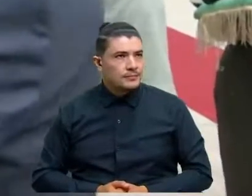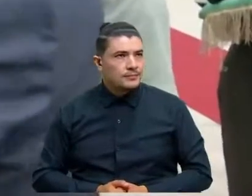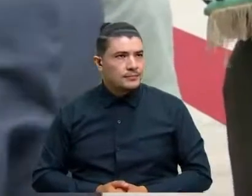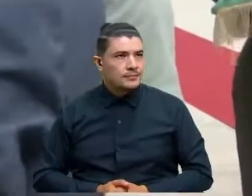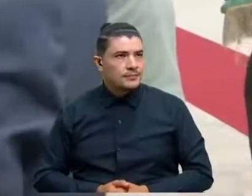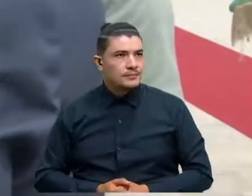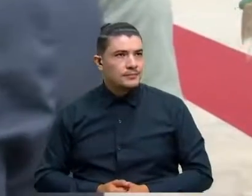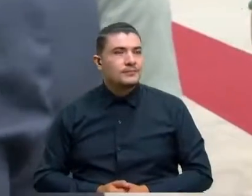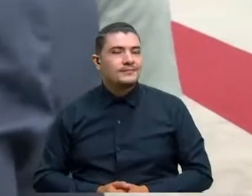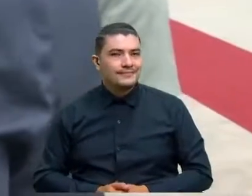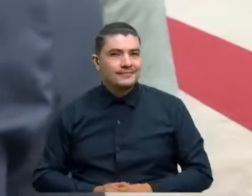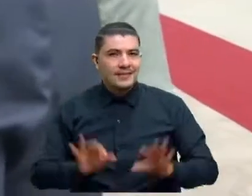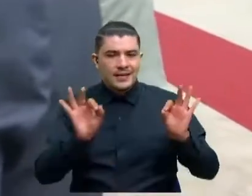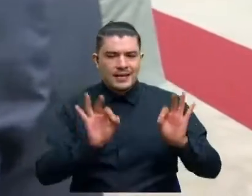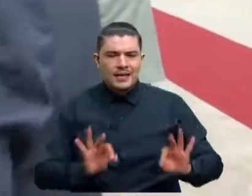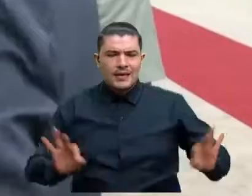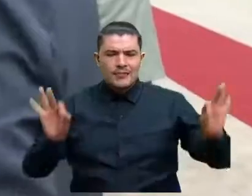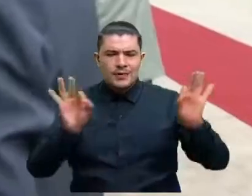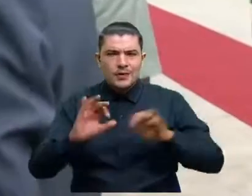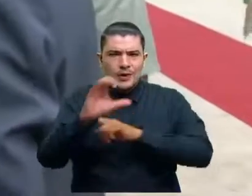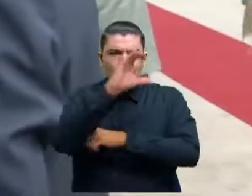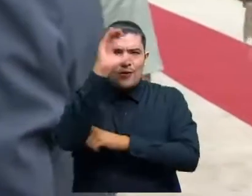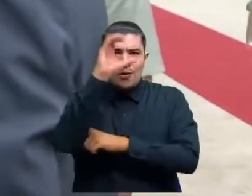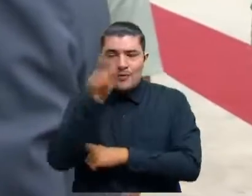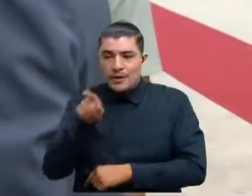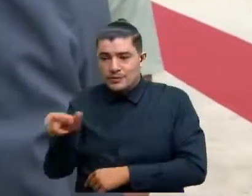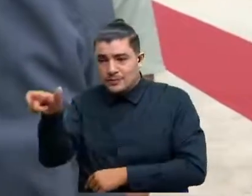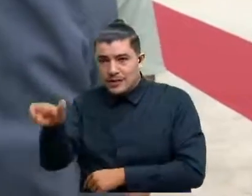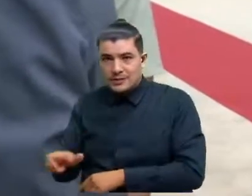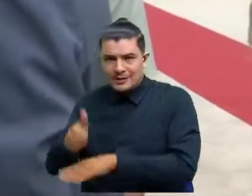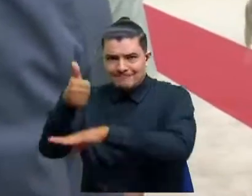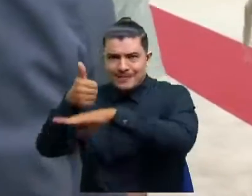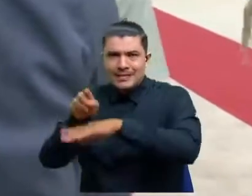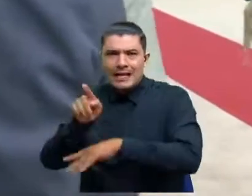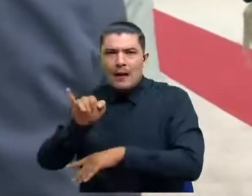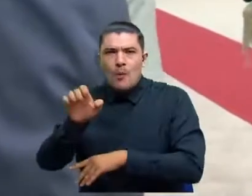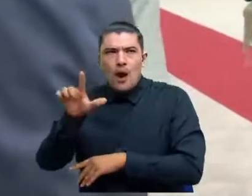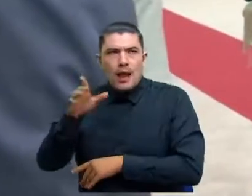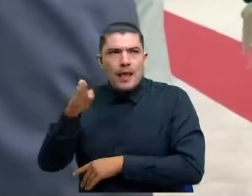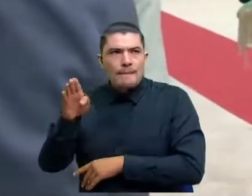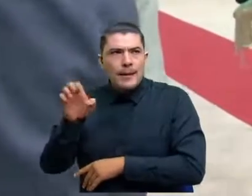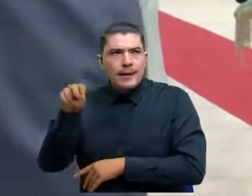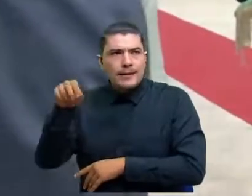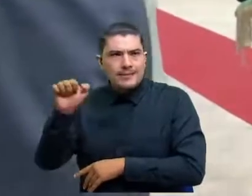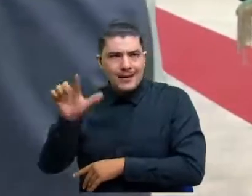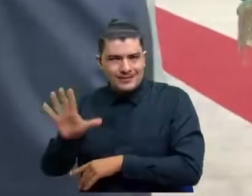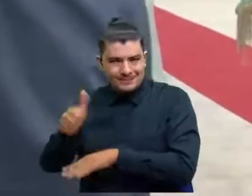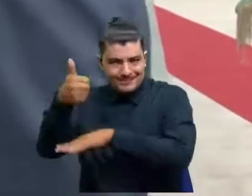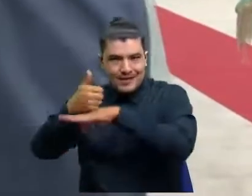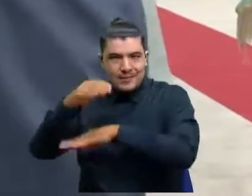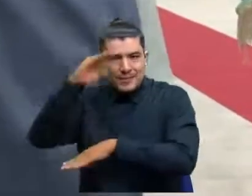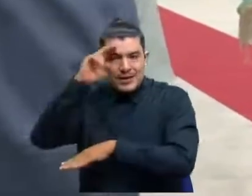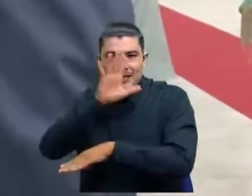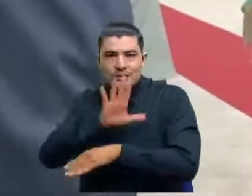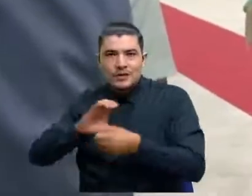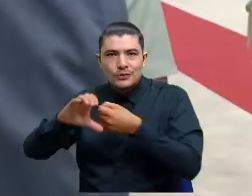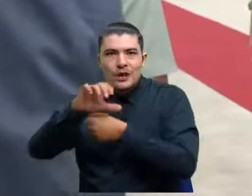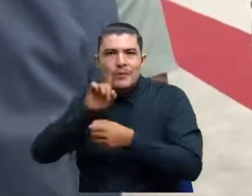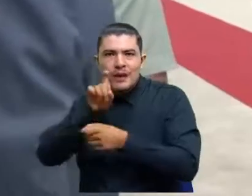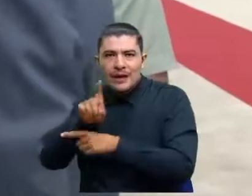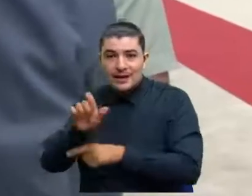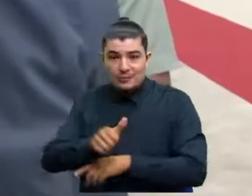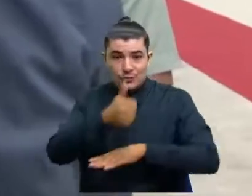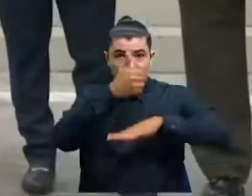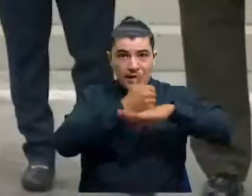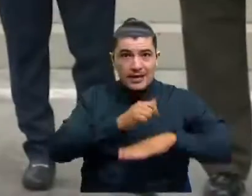tras entonar las notas del himno de colombia el general samuel bernal comandante de la policía metropolitana de bucaramanga recibió de manos de las autoridades